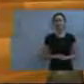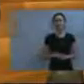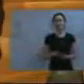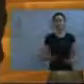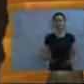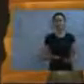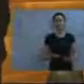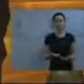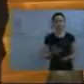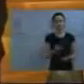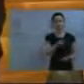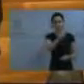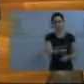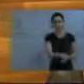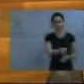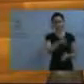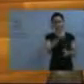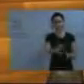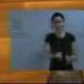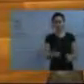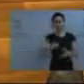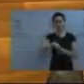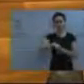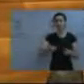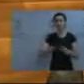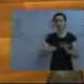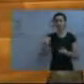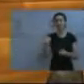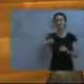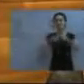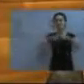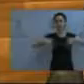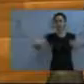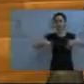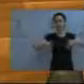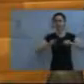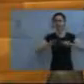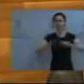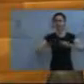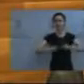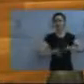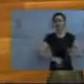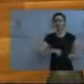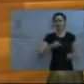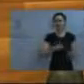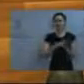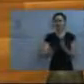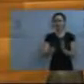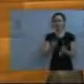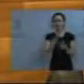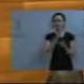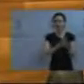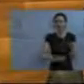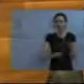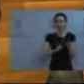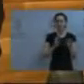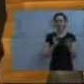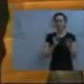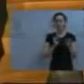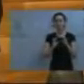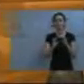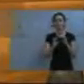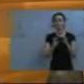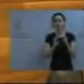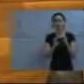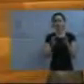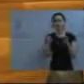mencionado usted, y efectivamente en el organigrama del anterior consejero hay una Dirección General de Tecnologías de la Información y de las Comunicaciones que ocupa don